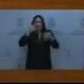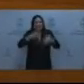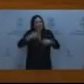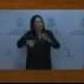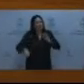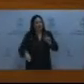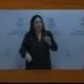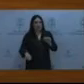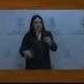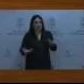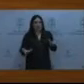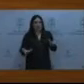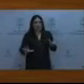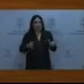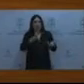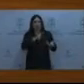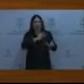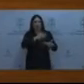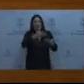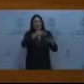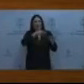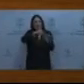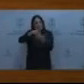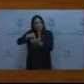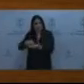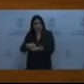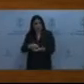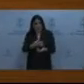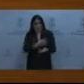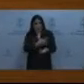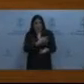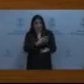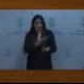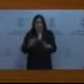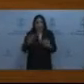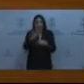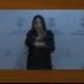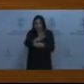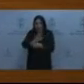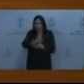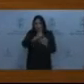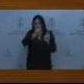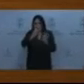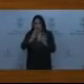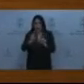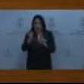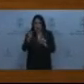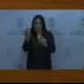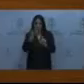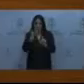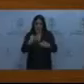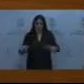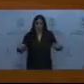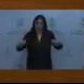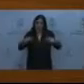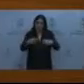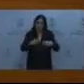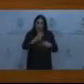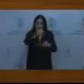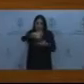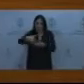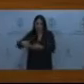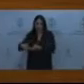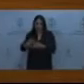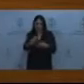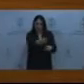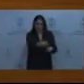uno recibe todas las reivindicaciones de los sindicatos que representan a los profesores de la enseñanza concertada y, oiga, es que las diferencias